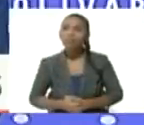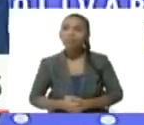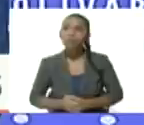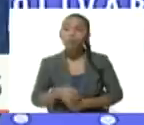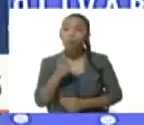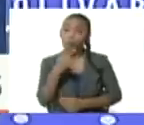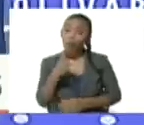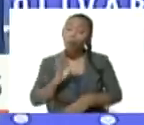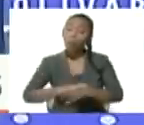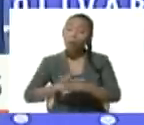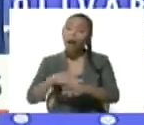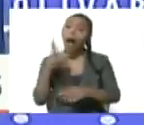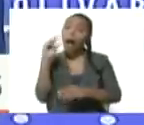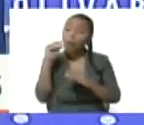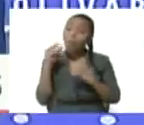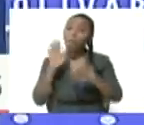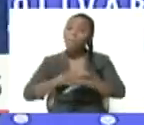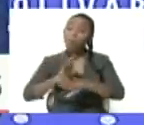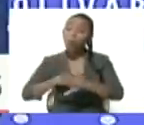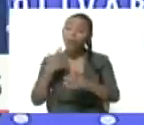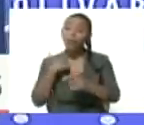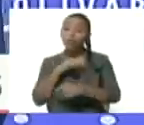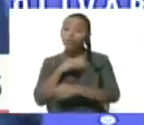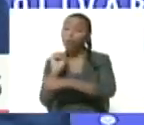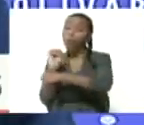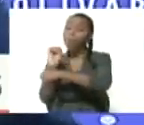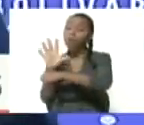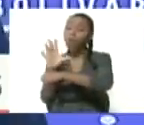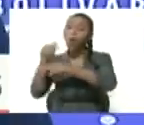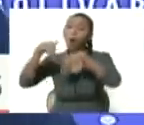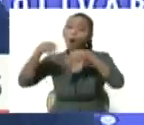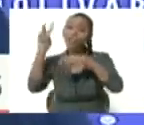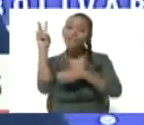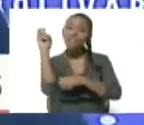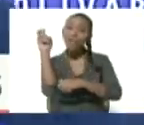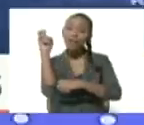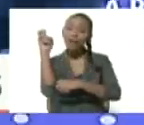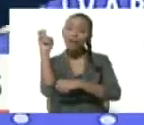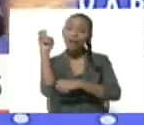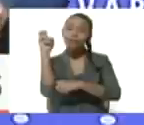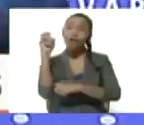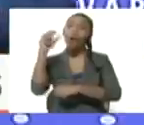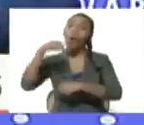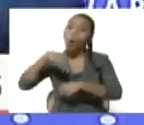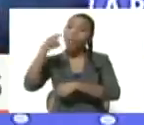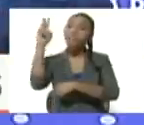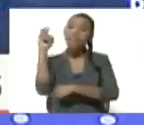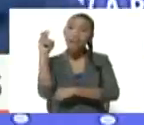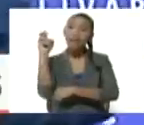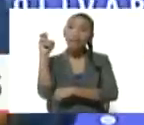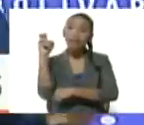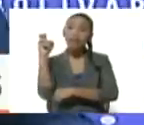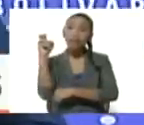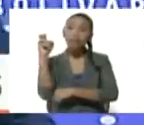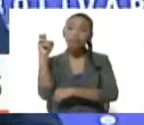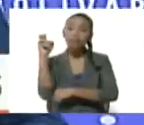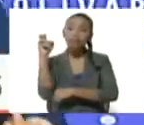Bueno, pero tienen que hablar porque estamos transmitiendo hoy viernes. Es viernes